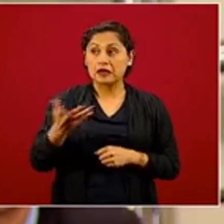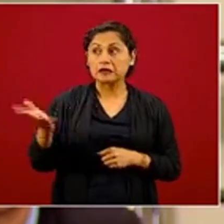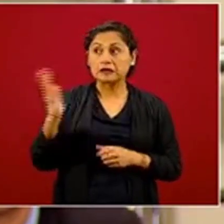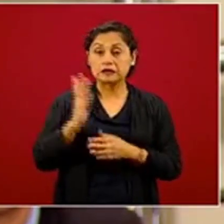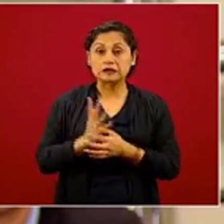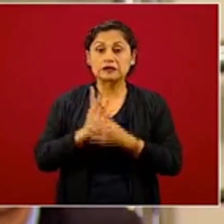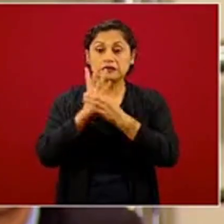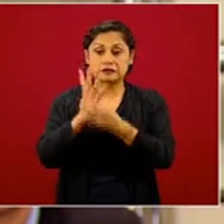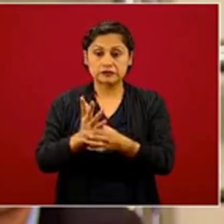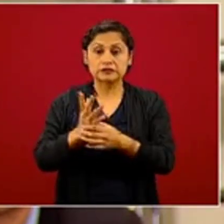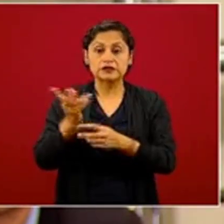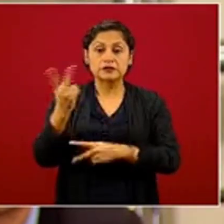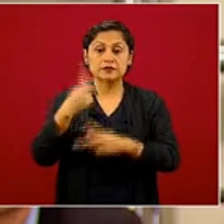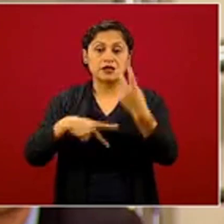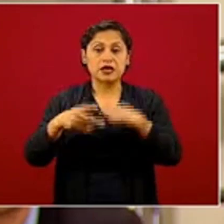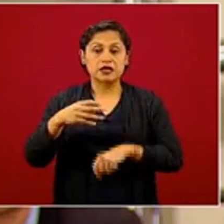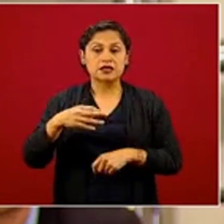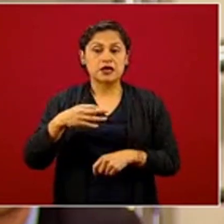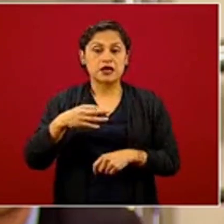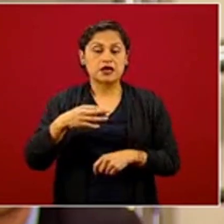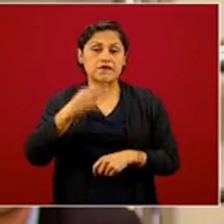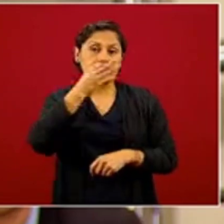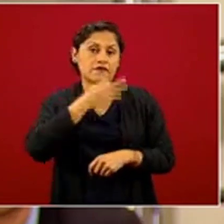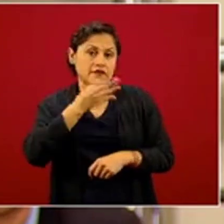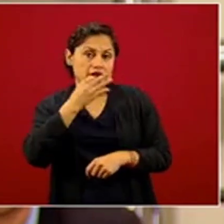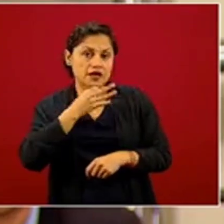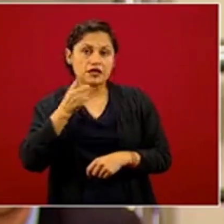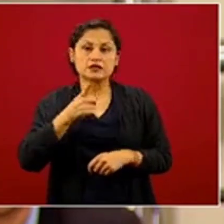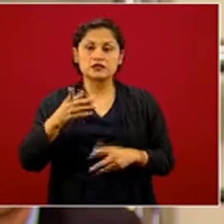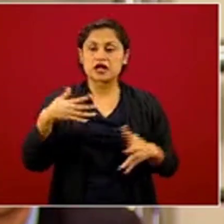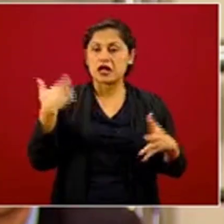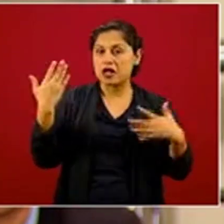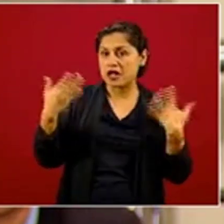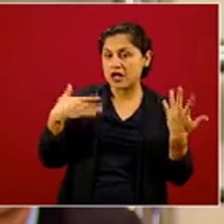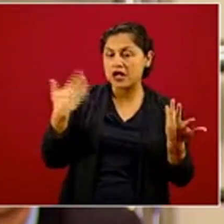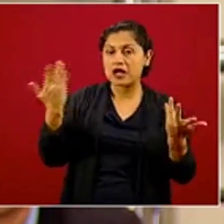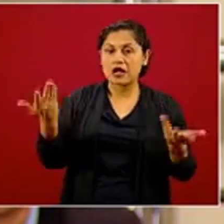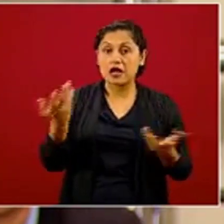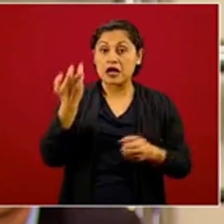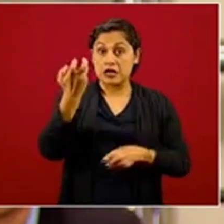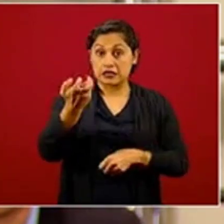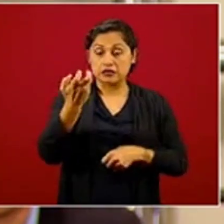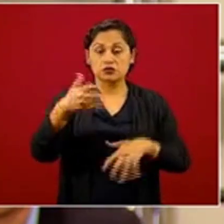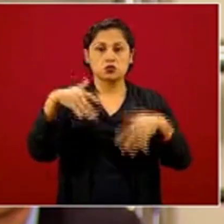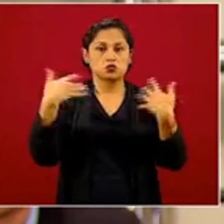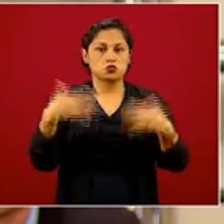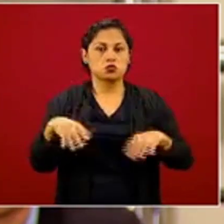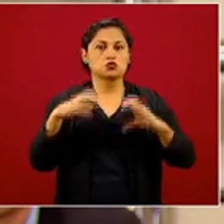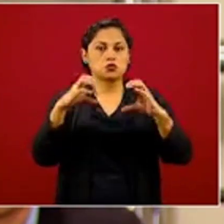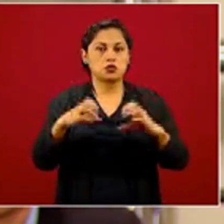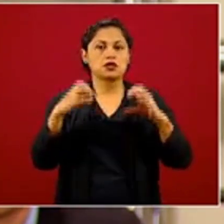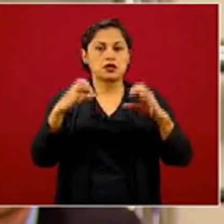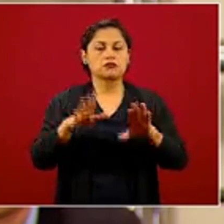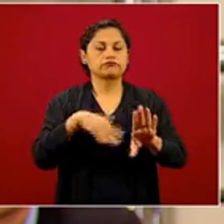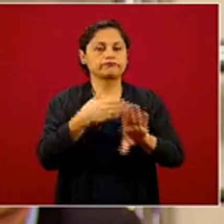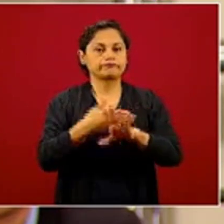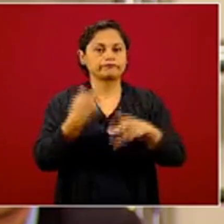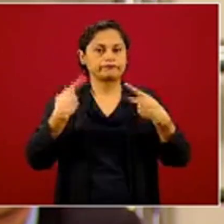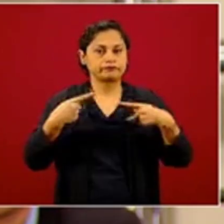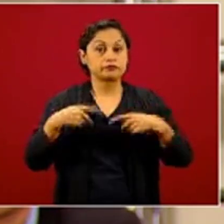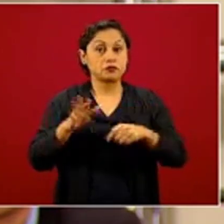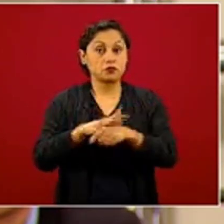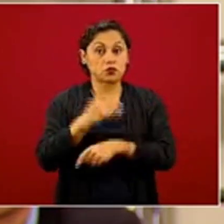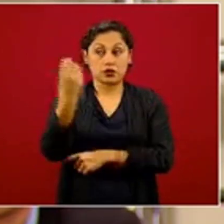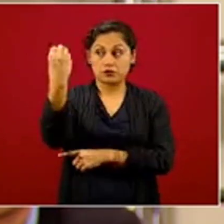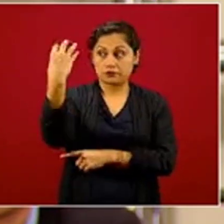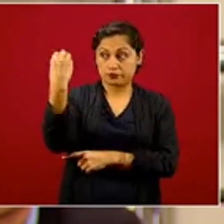puede traer confusión a las personas porque estamos en el semáforo y usted quedó que esta semana se va a hablar